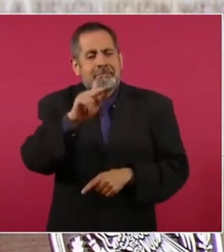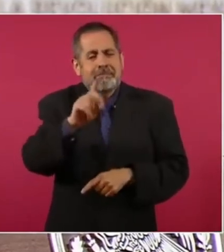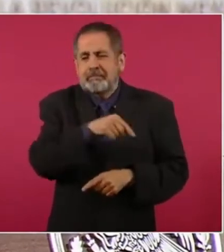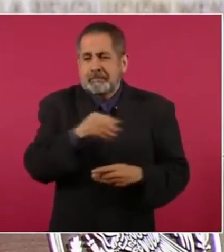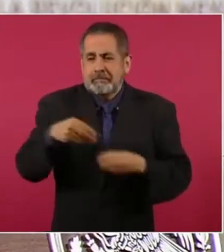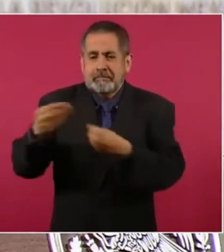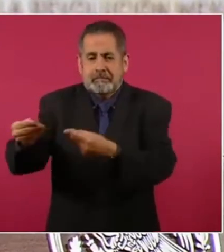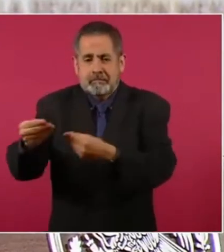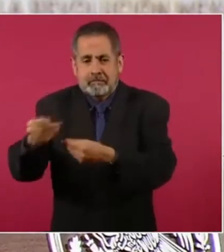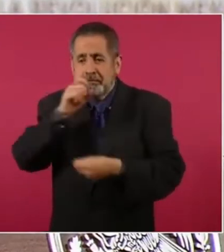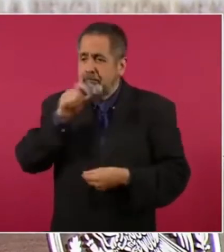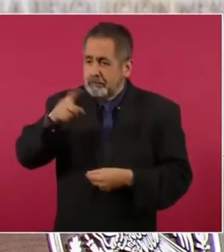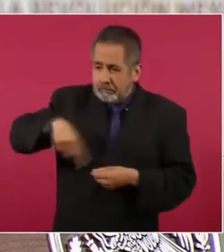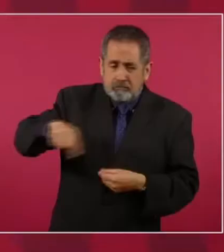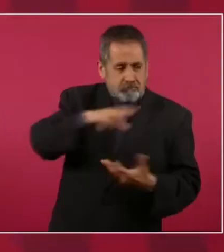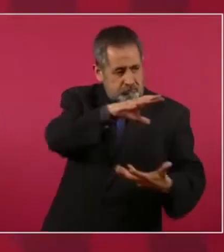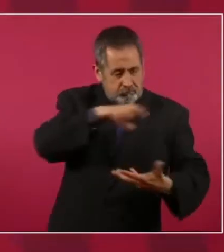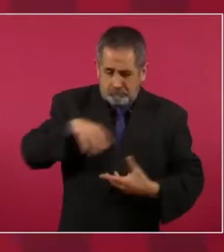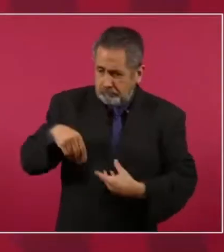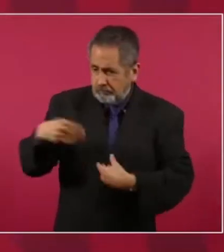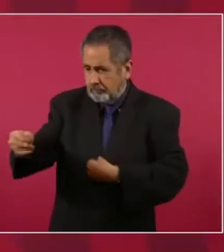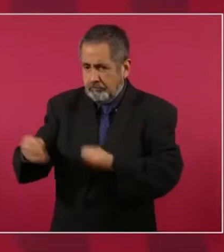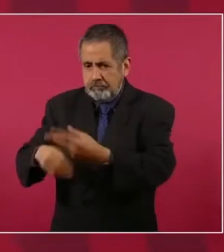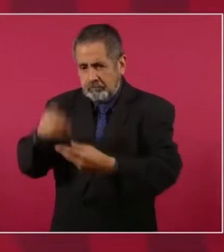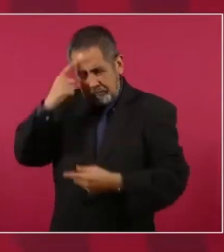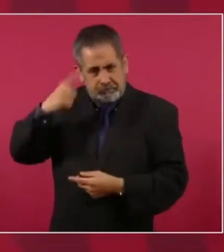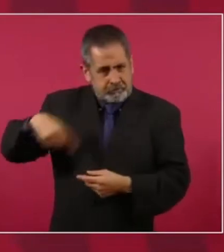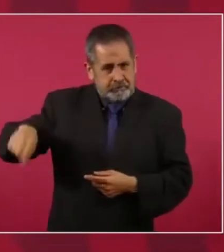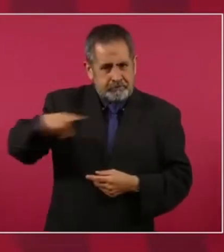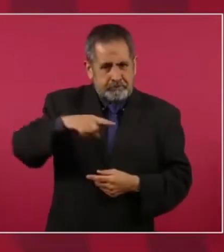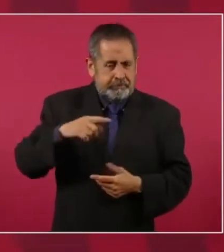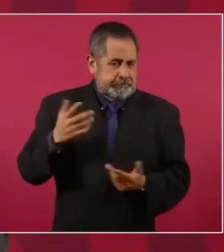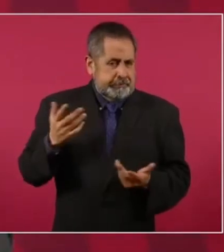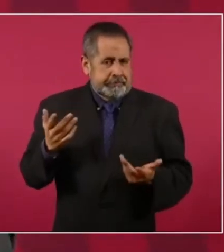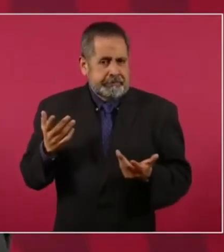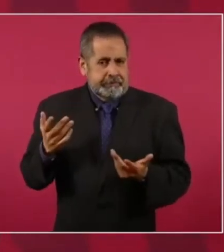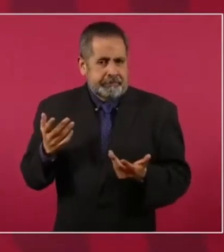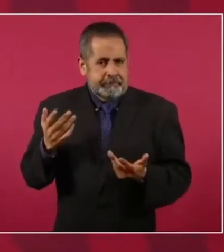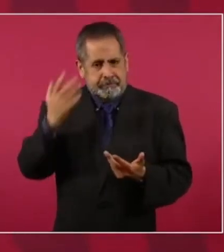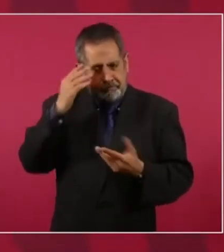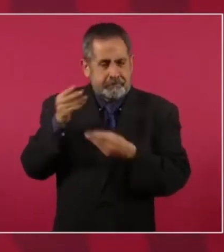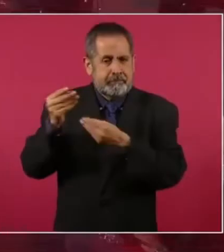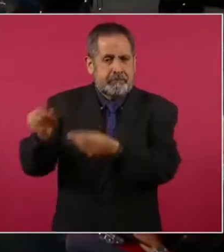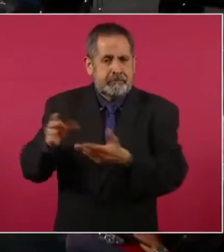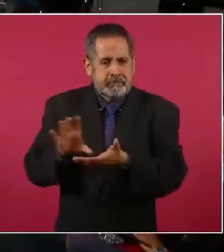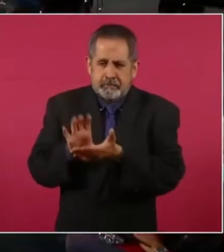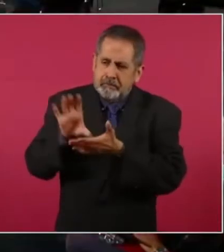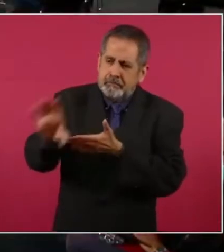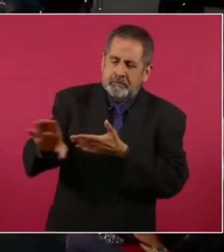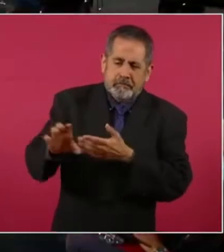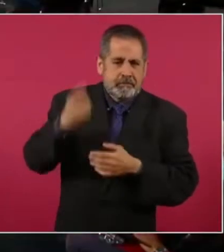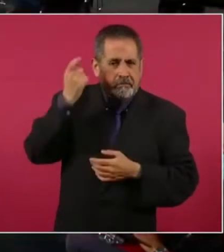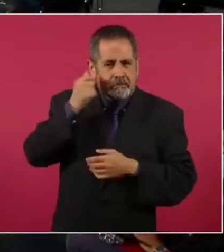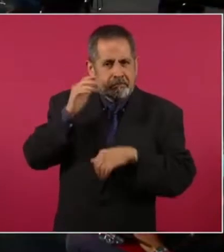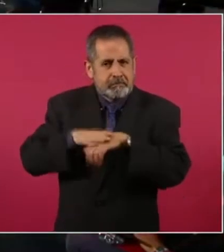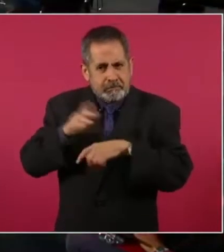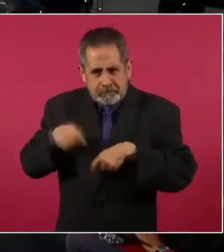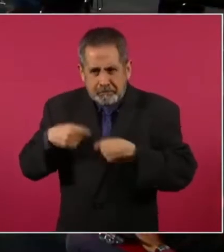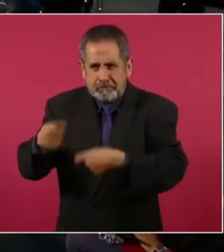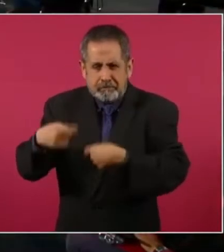pues a ellos. ¿Para qué depositarles más?